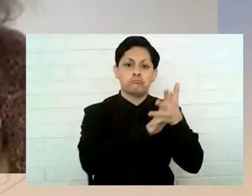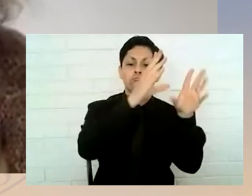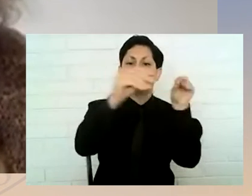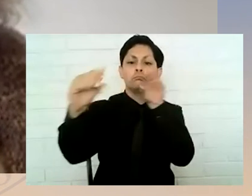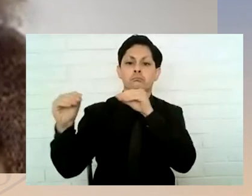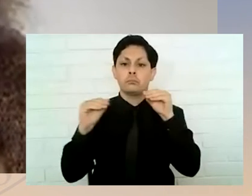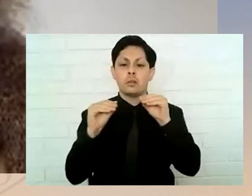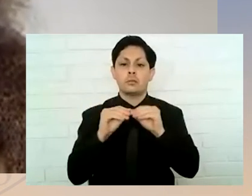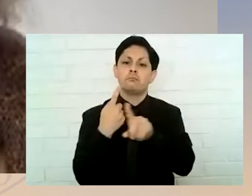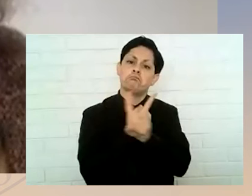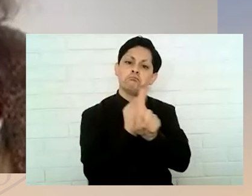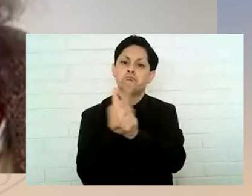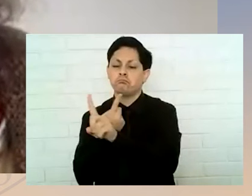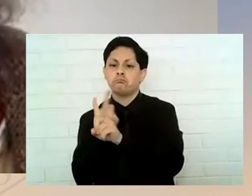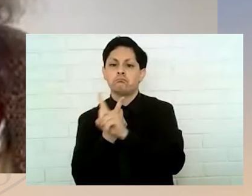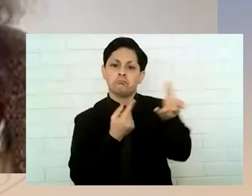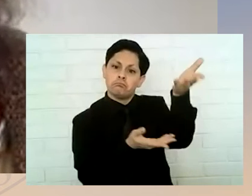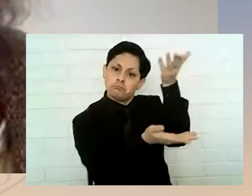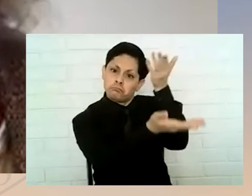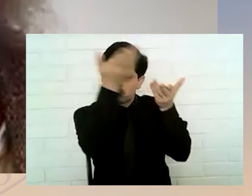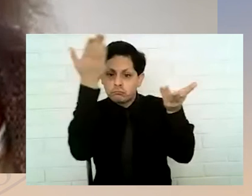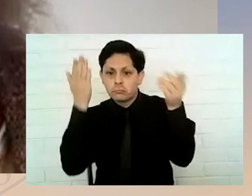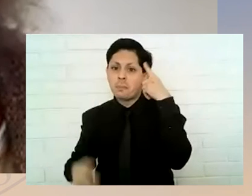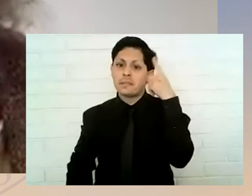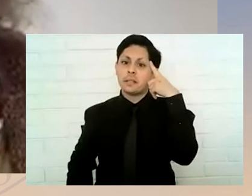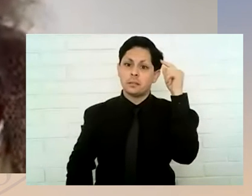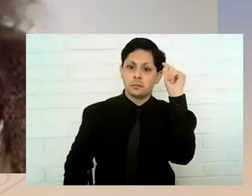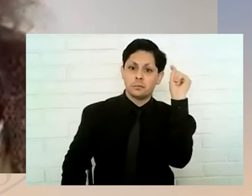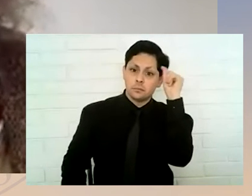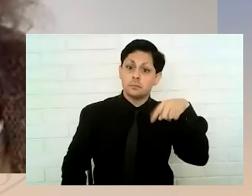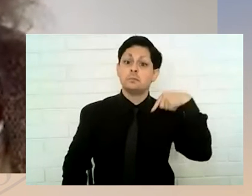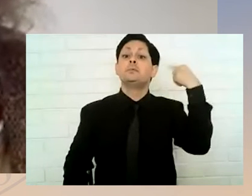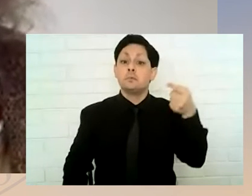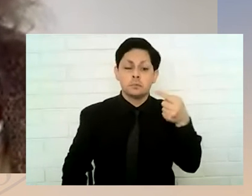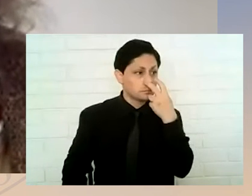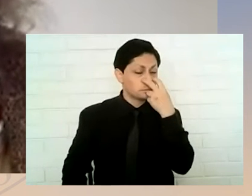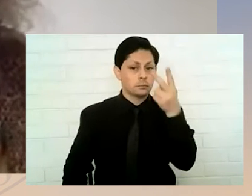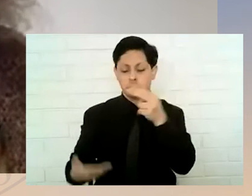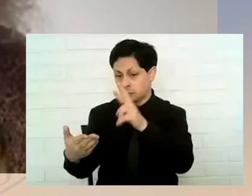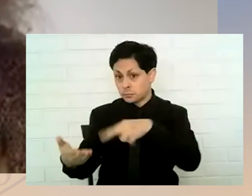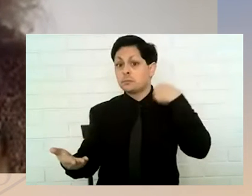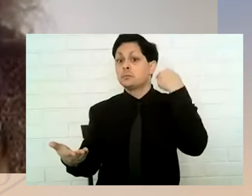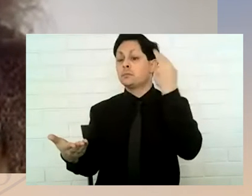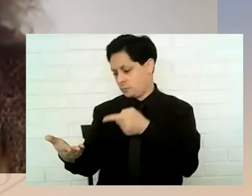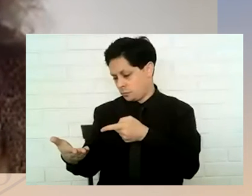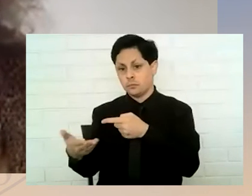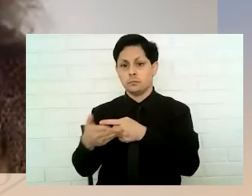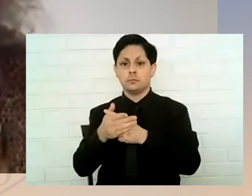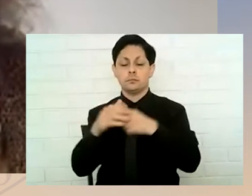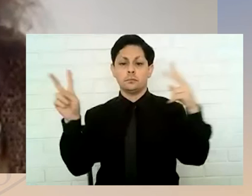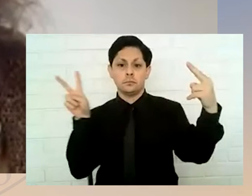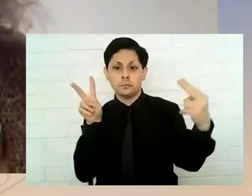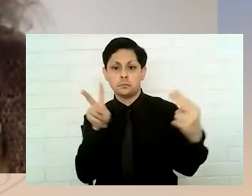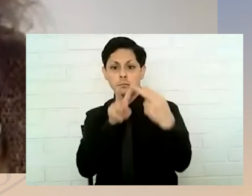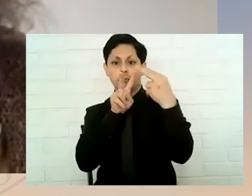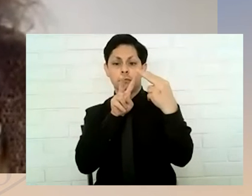la posibilidad de intercambiar, de pensar, de remirar y sobre todo de encontrarnos en este